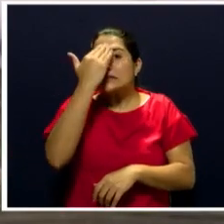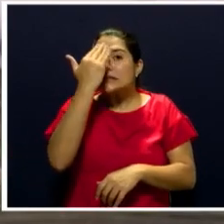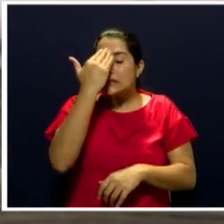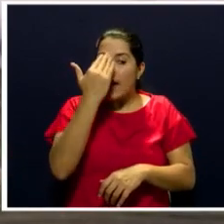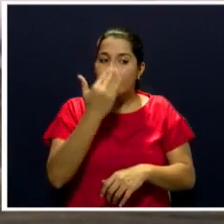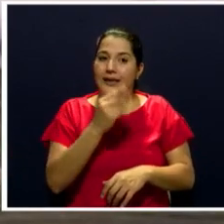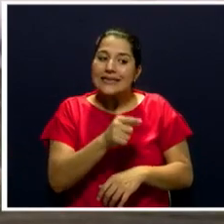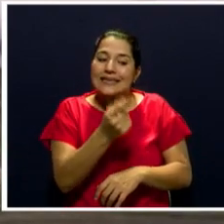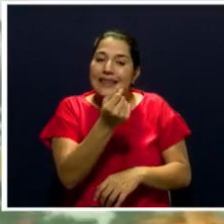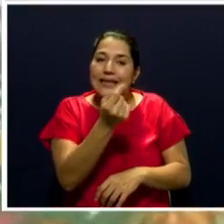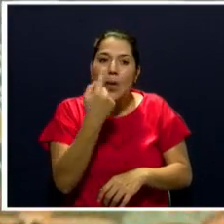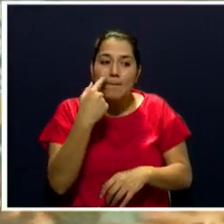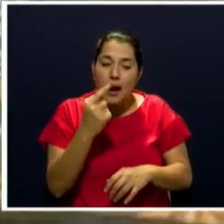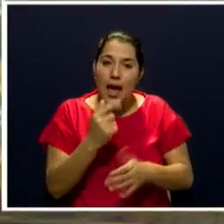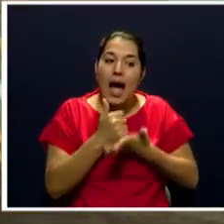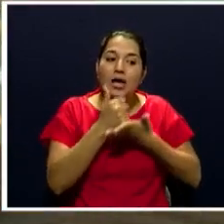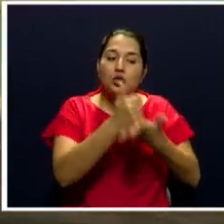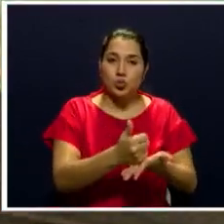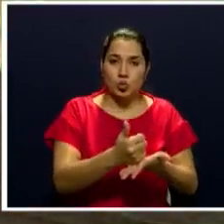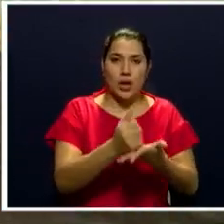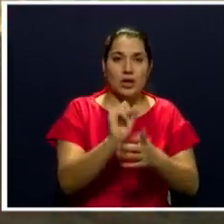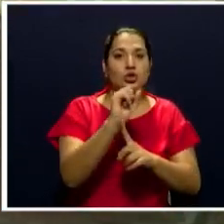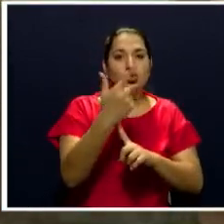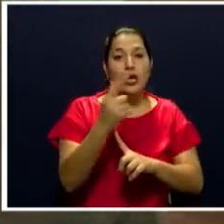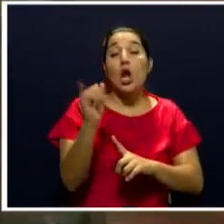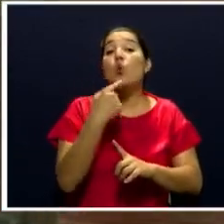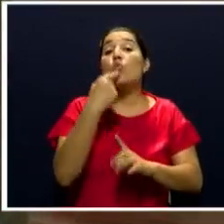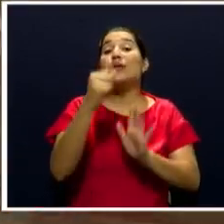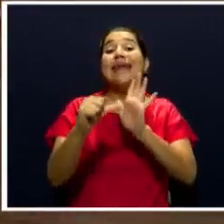carácter, el de un beneficio social contemplado en el artículo